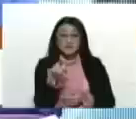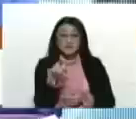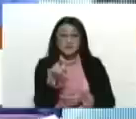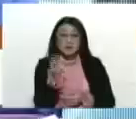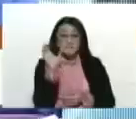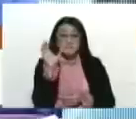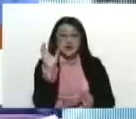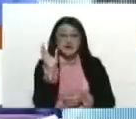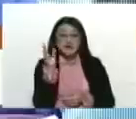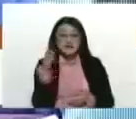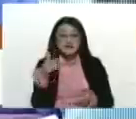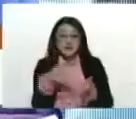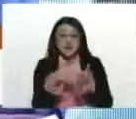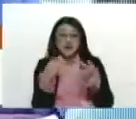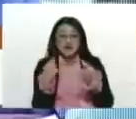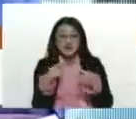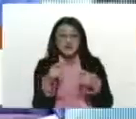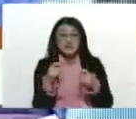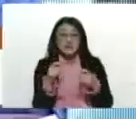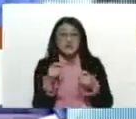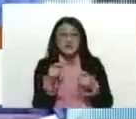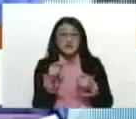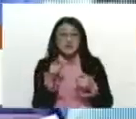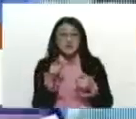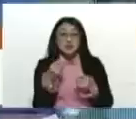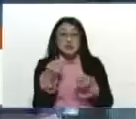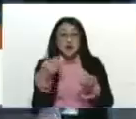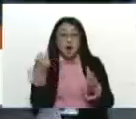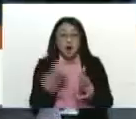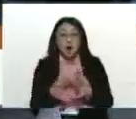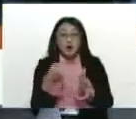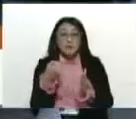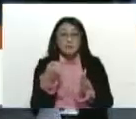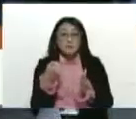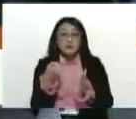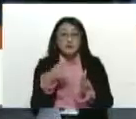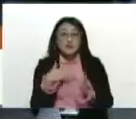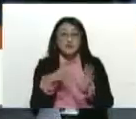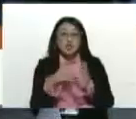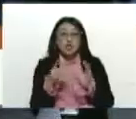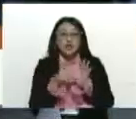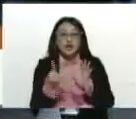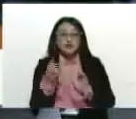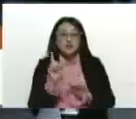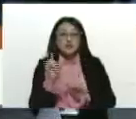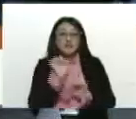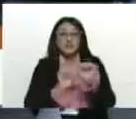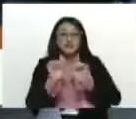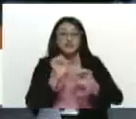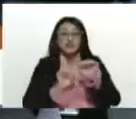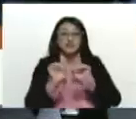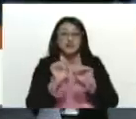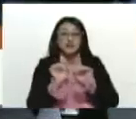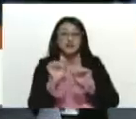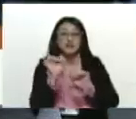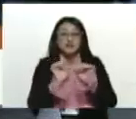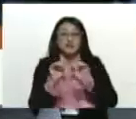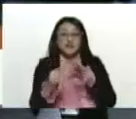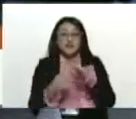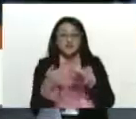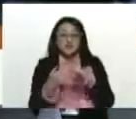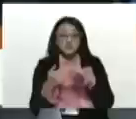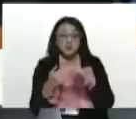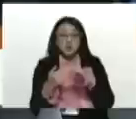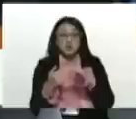el país agredido al que están intentando darle un golpe tiene todo el derecho a defenderse y defender las instituciones